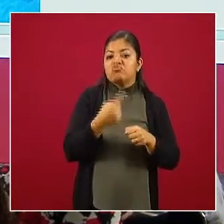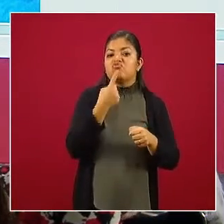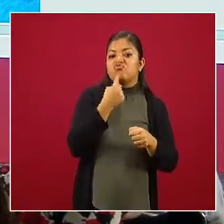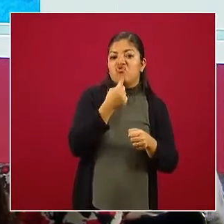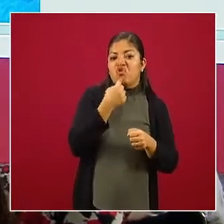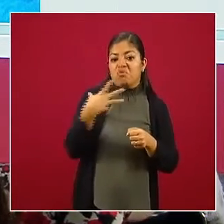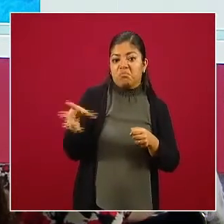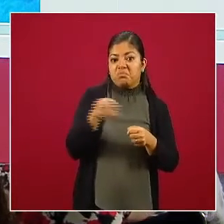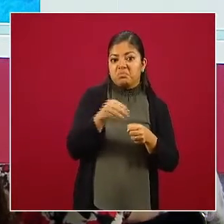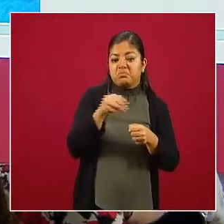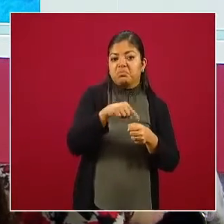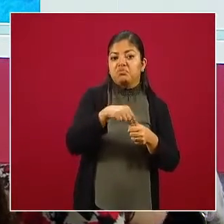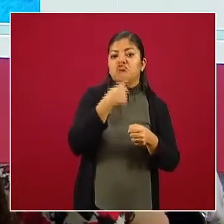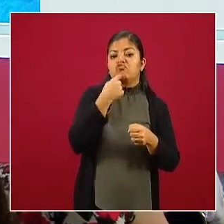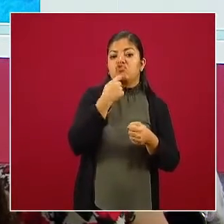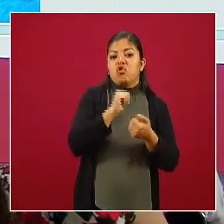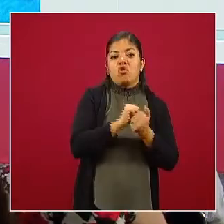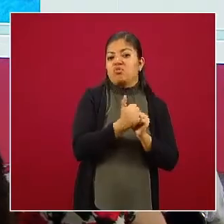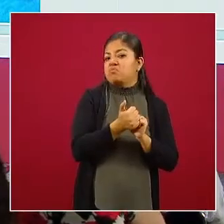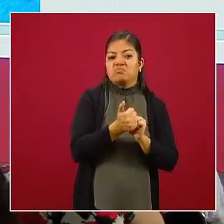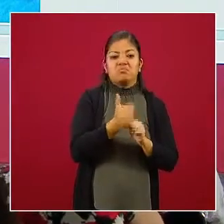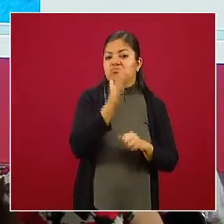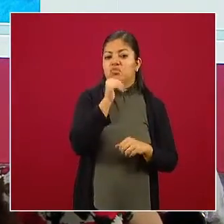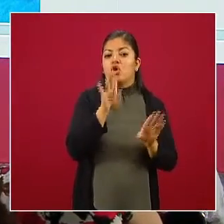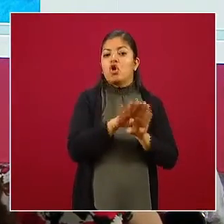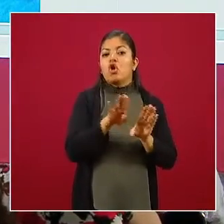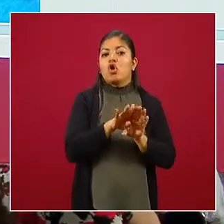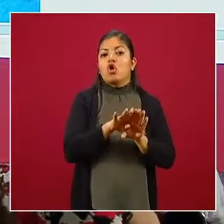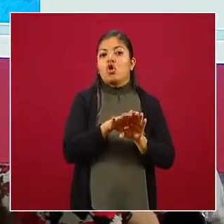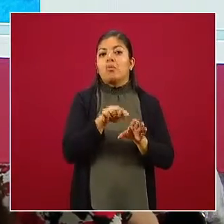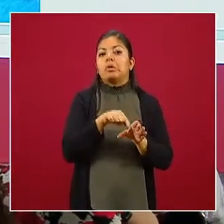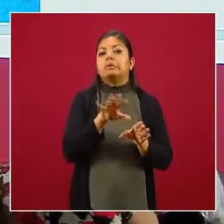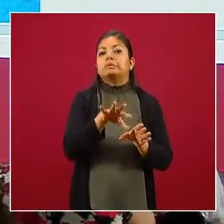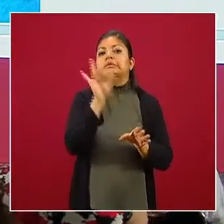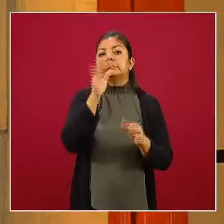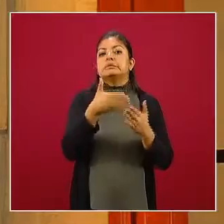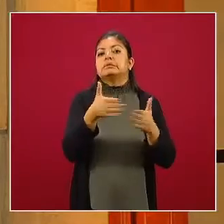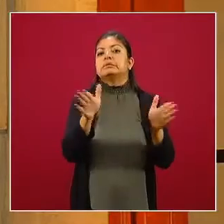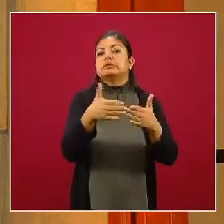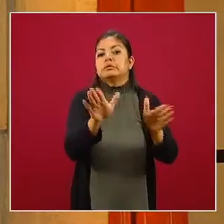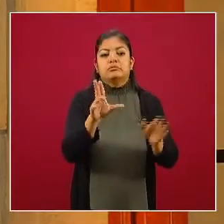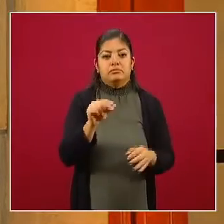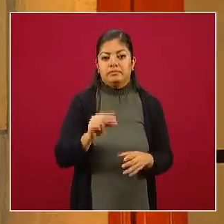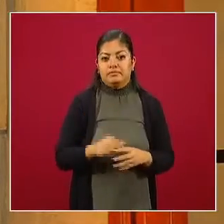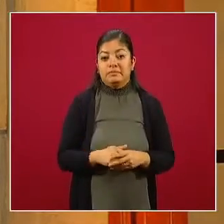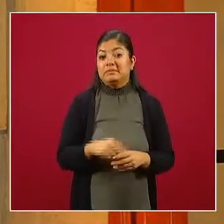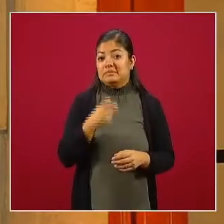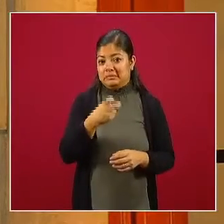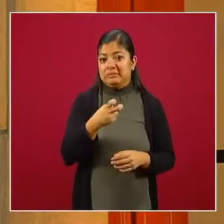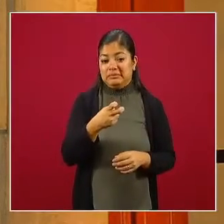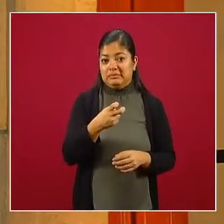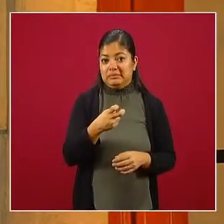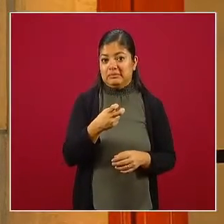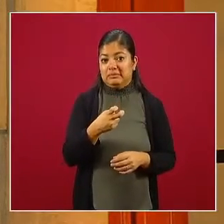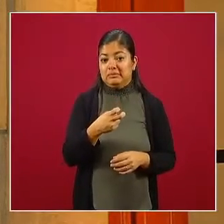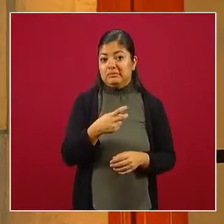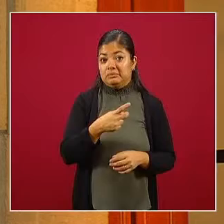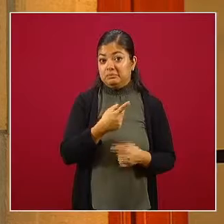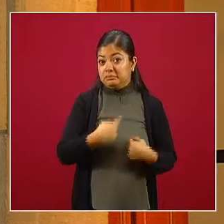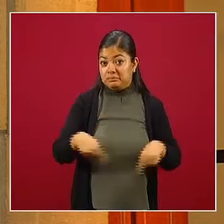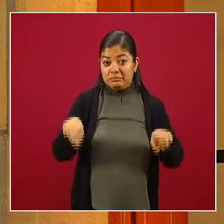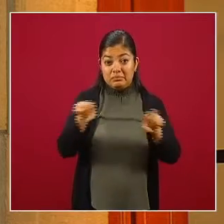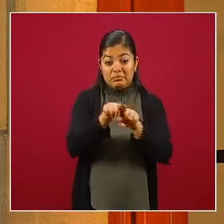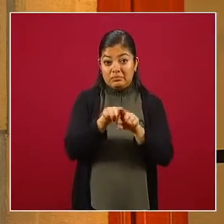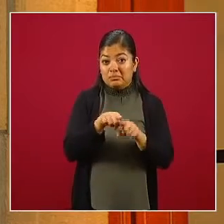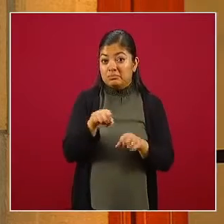y ya no se puede considerar elegible. En ese momento se procederá de acuerdo a